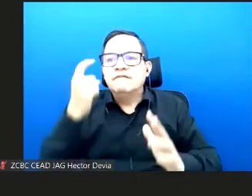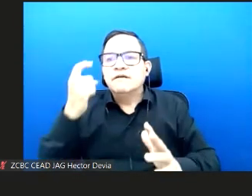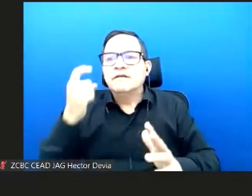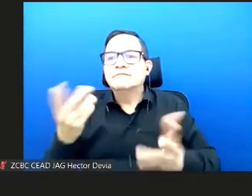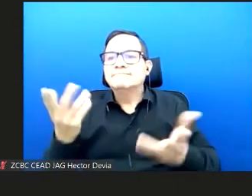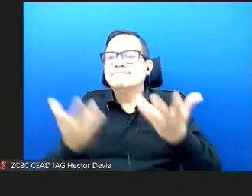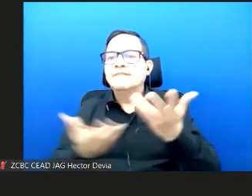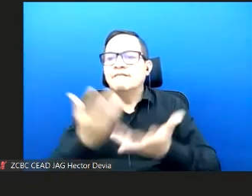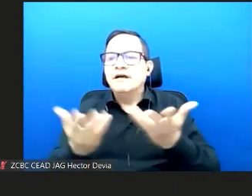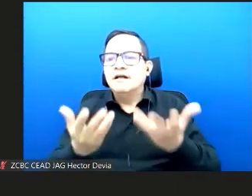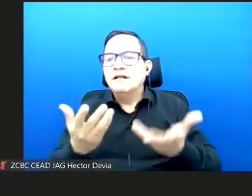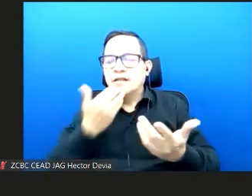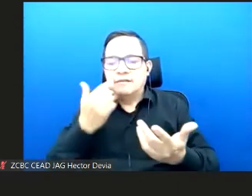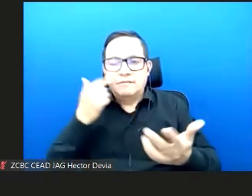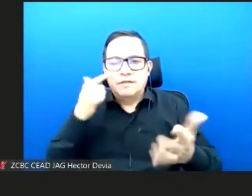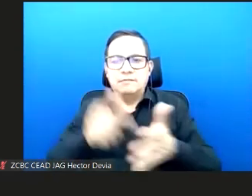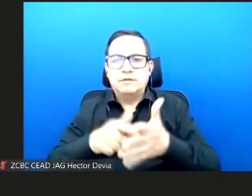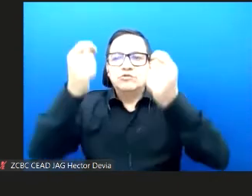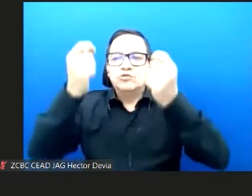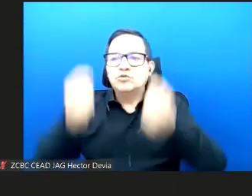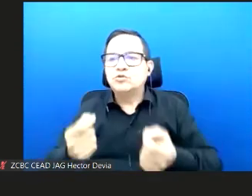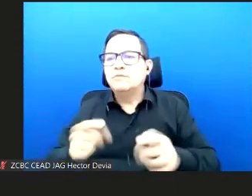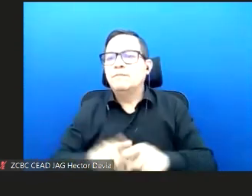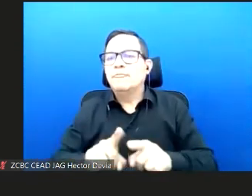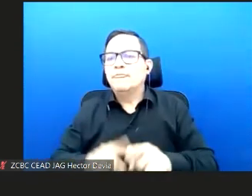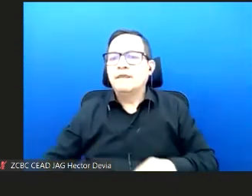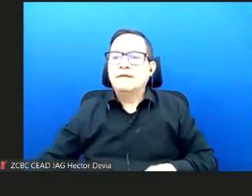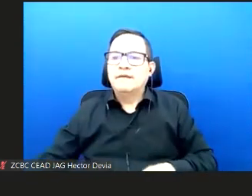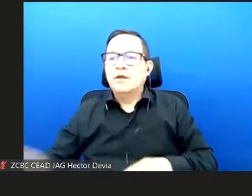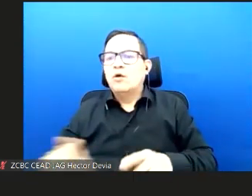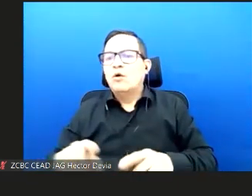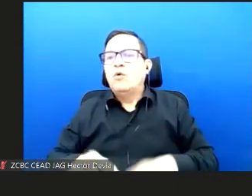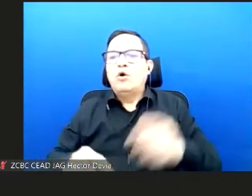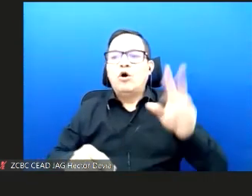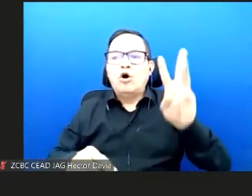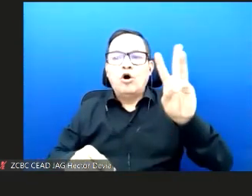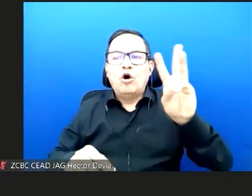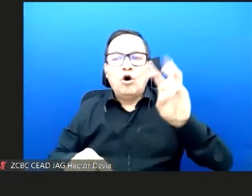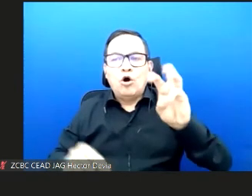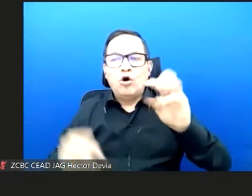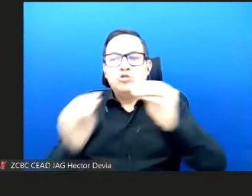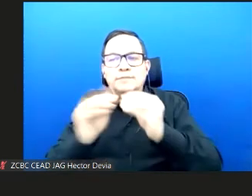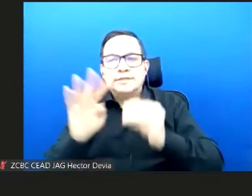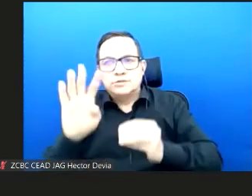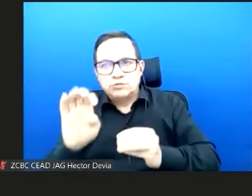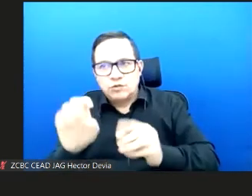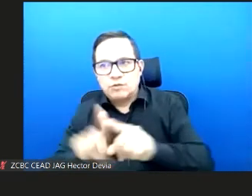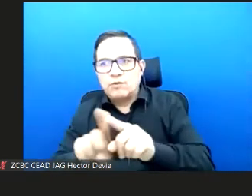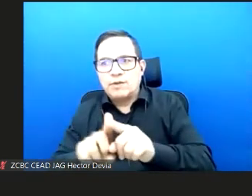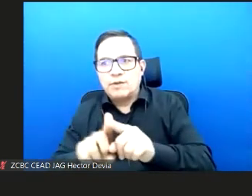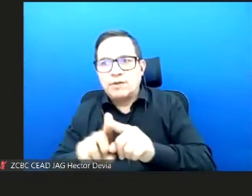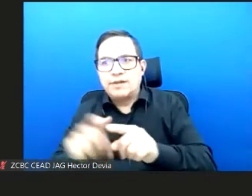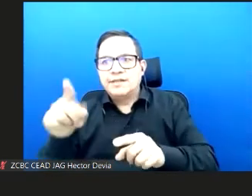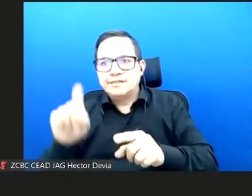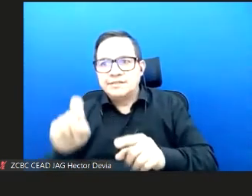Listo, vamos a hacer la sumatoria. 8 más 9, 17. 17 más 16,